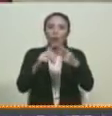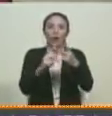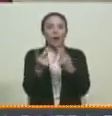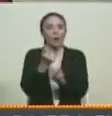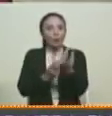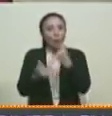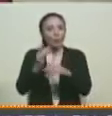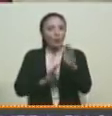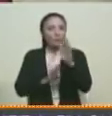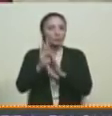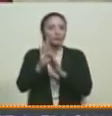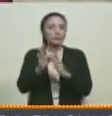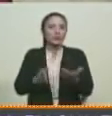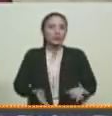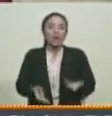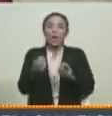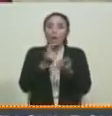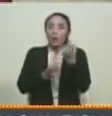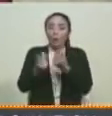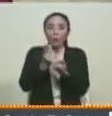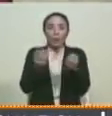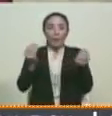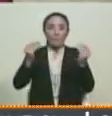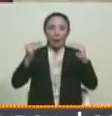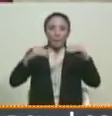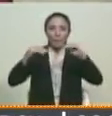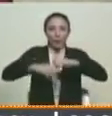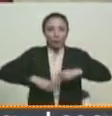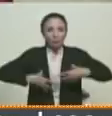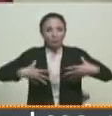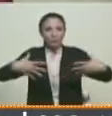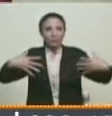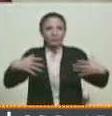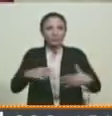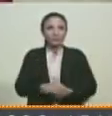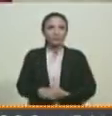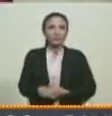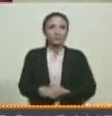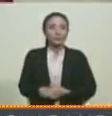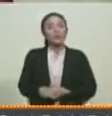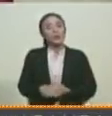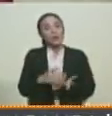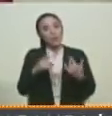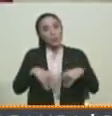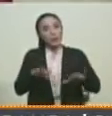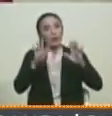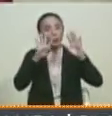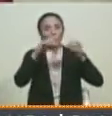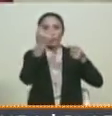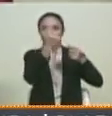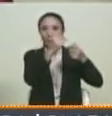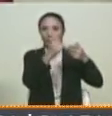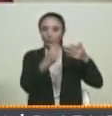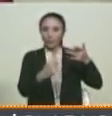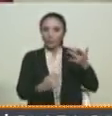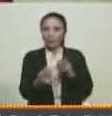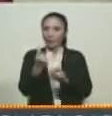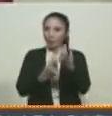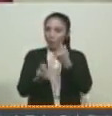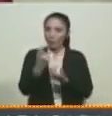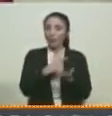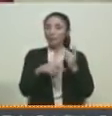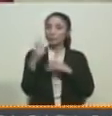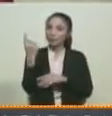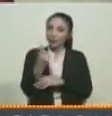productiva, de la economía generadora de riqueza y de la nueva economía que sabe y